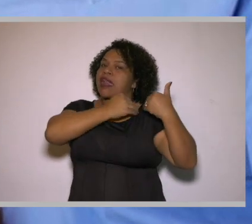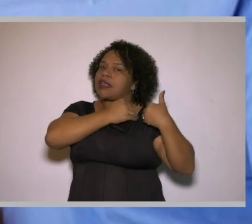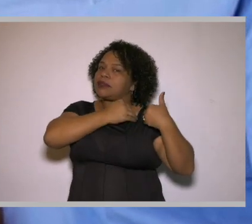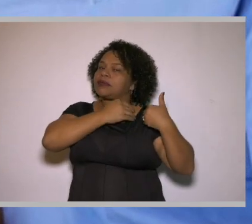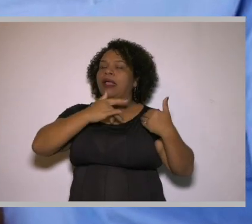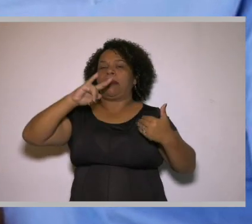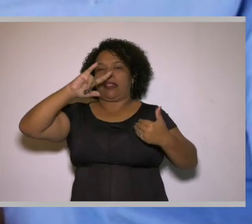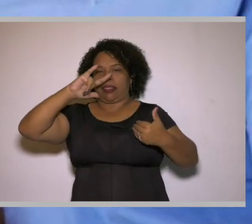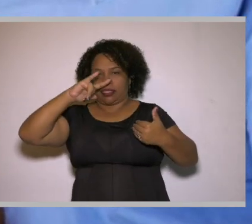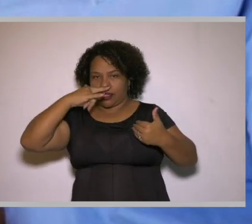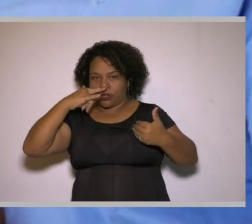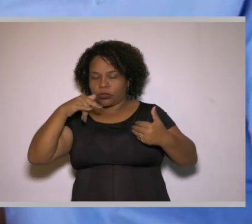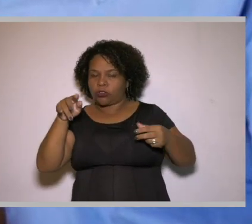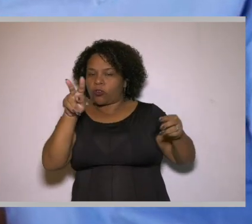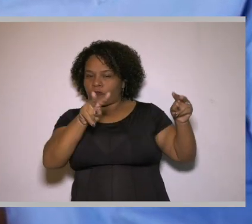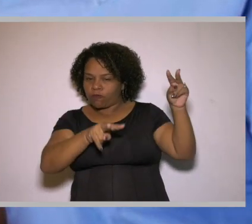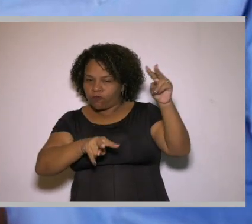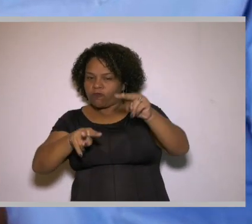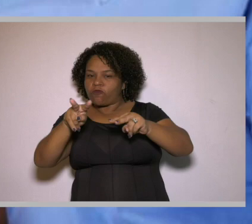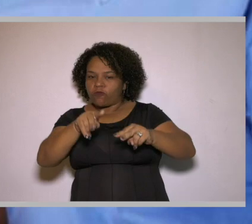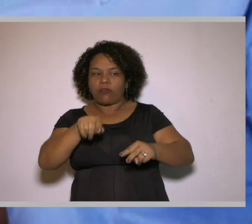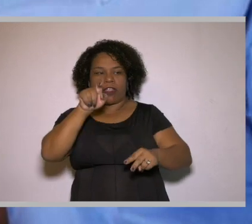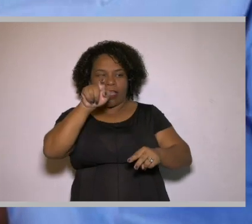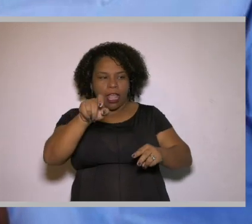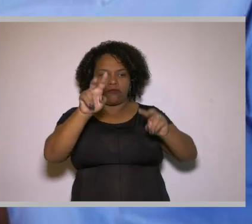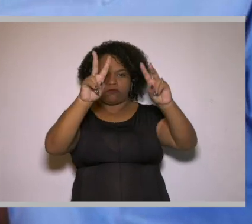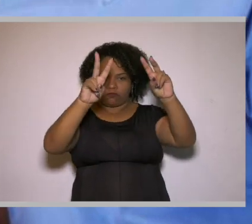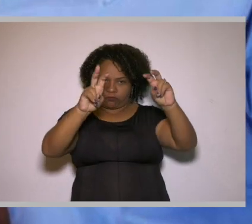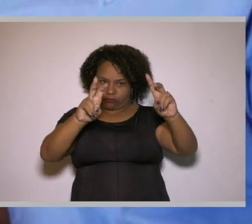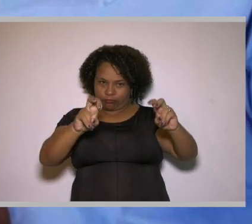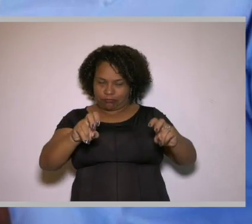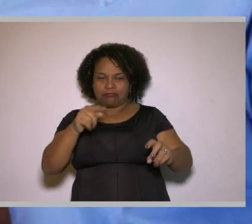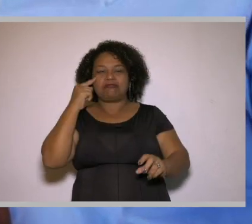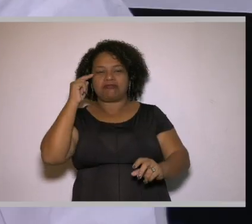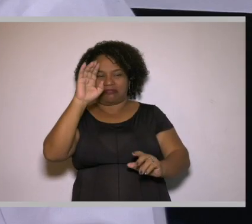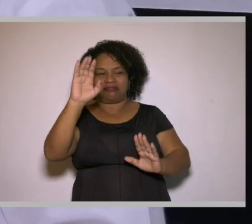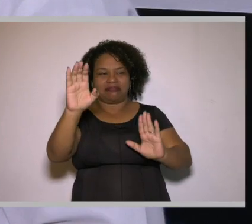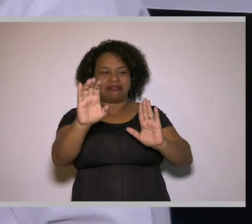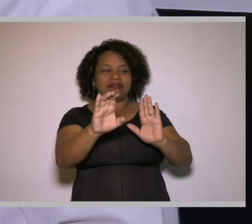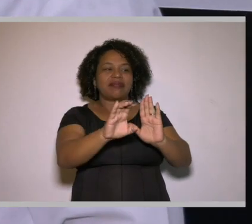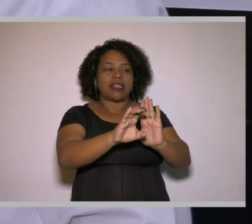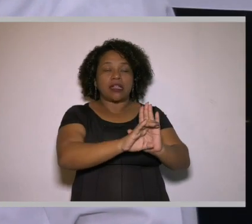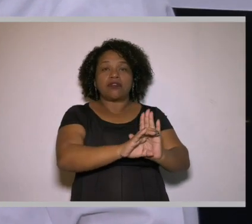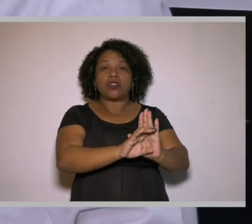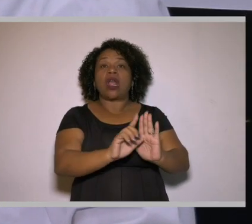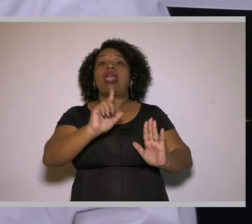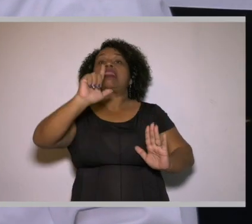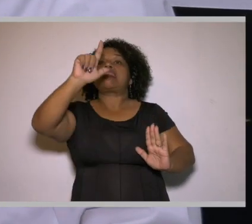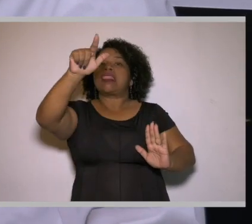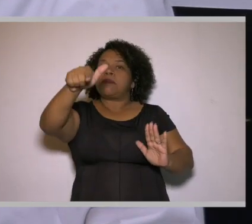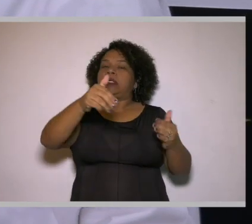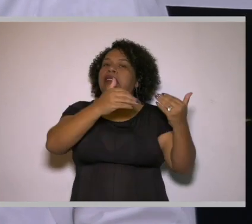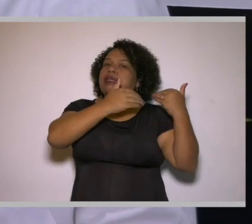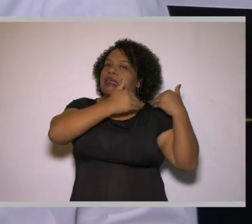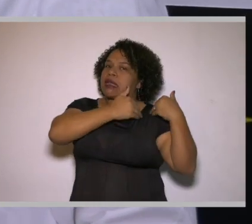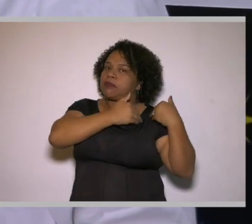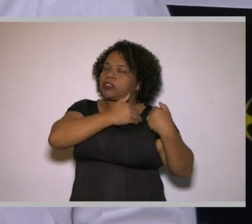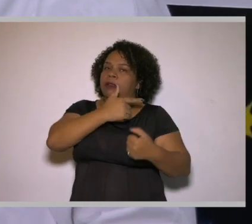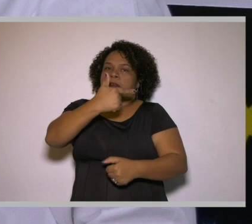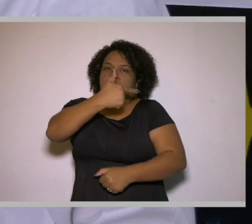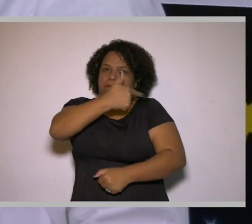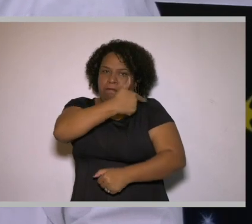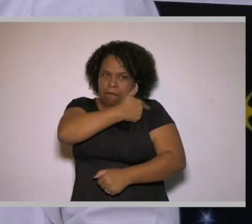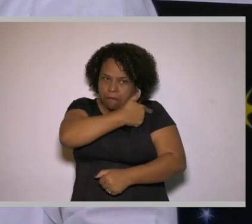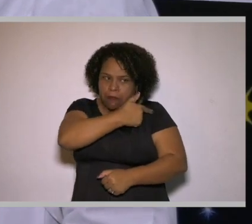cuando nosotros lo vemos, pues generalmente se manda a evaluar por el cardiólogo, si no ha sido evaluado anteriormente y no ha tenido